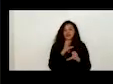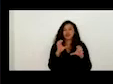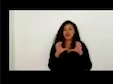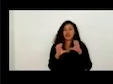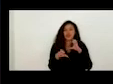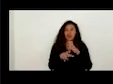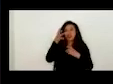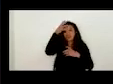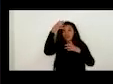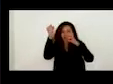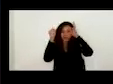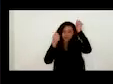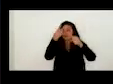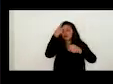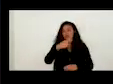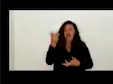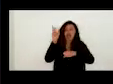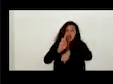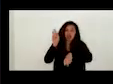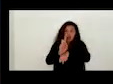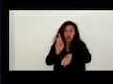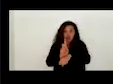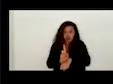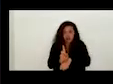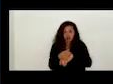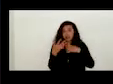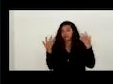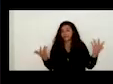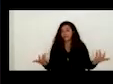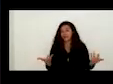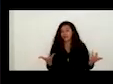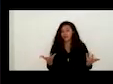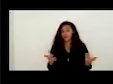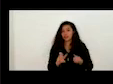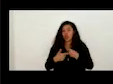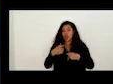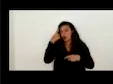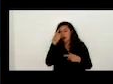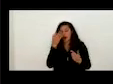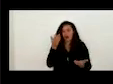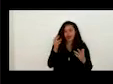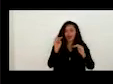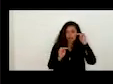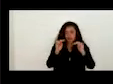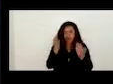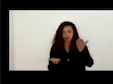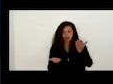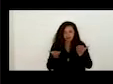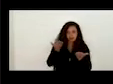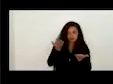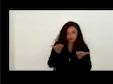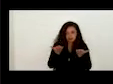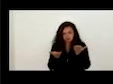para que esa alimentación del día a día pues guarde una proporción de forma equilibrada y que obviamente